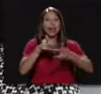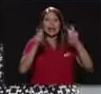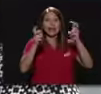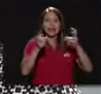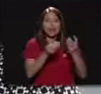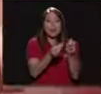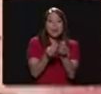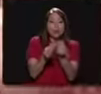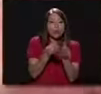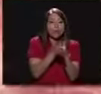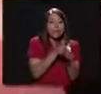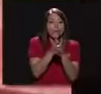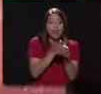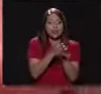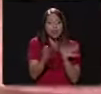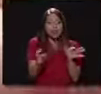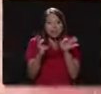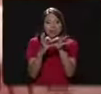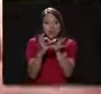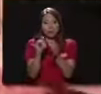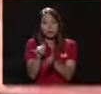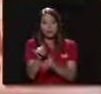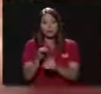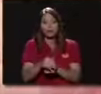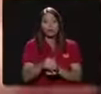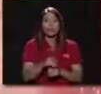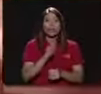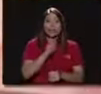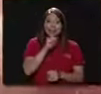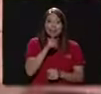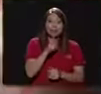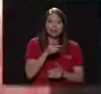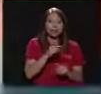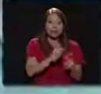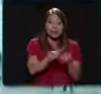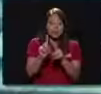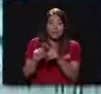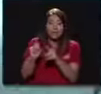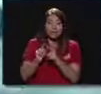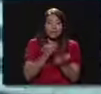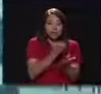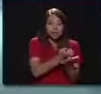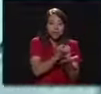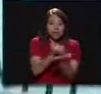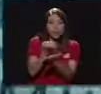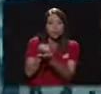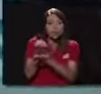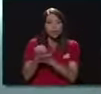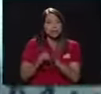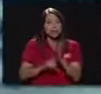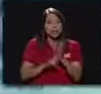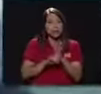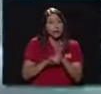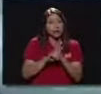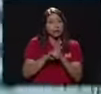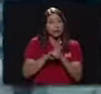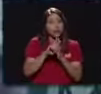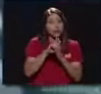de productividad tiene un poco que ver con este tema. Si bien es cierto, las economías, conforme se van desarrollando, van apostando